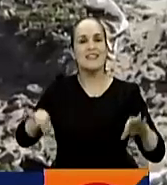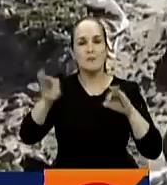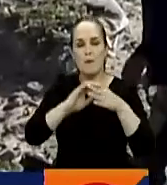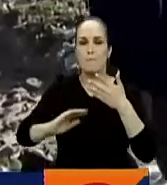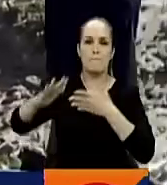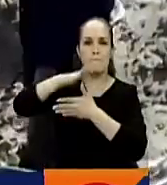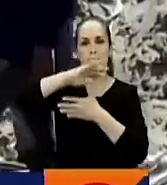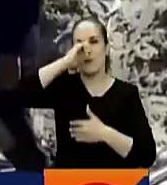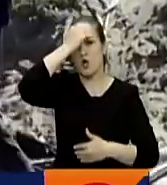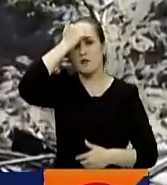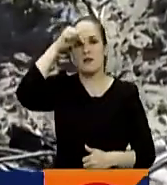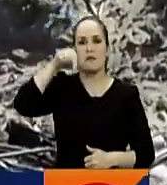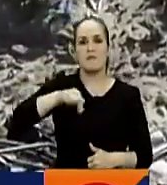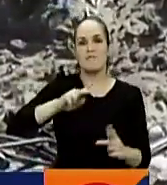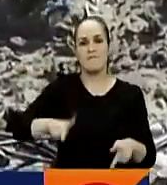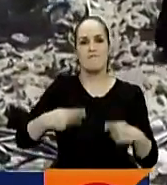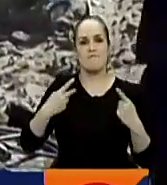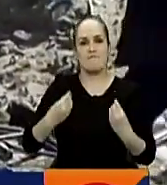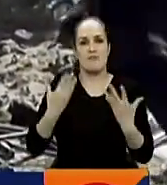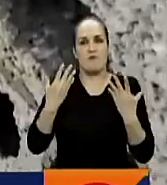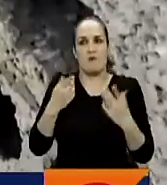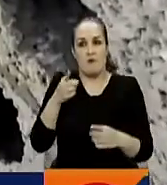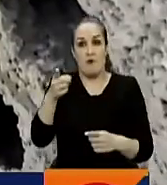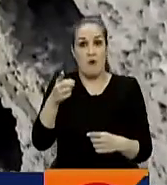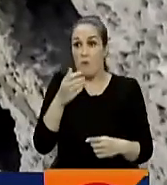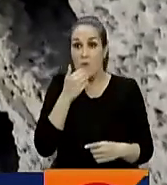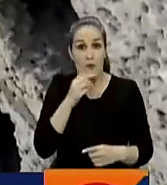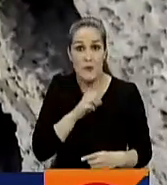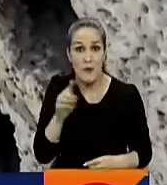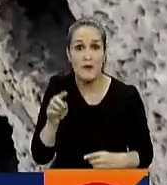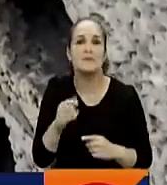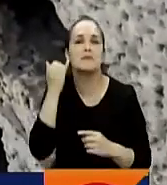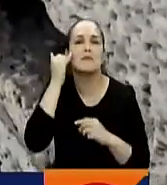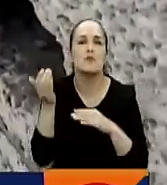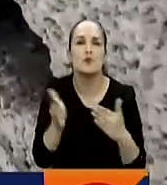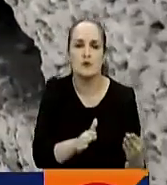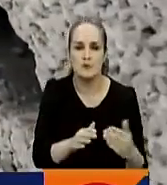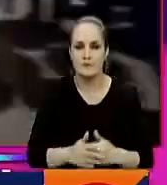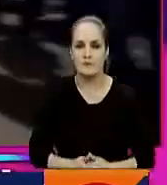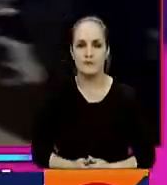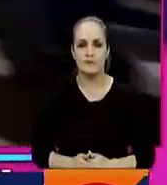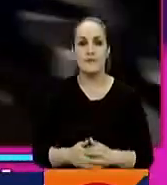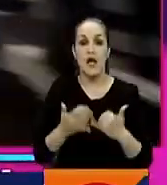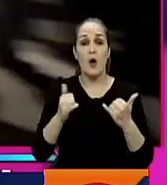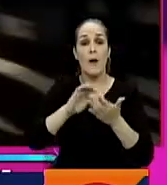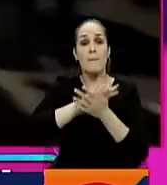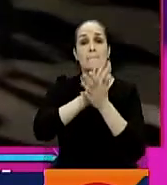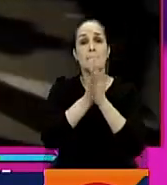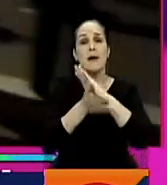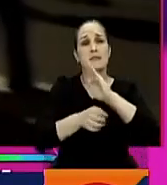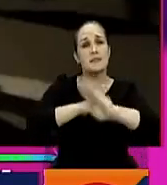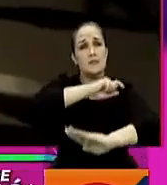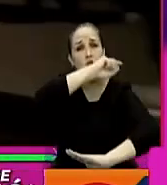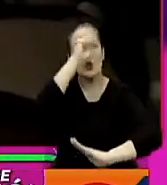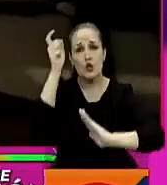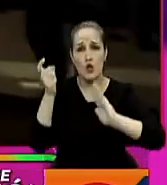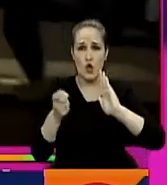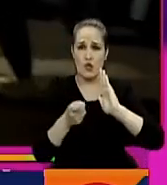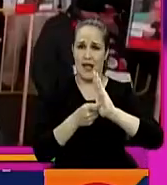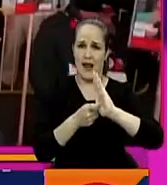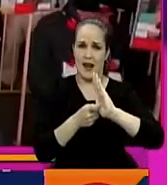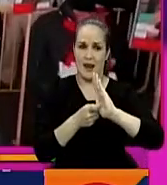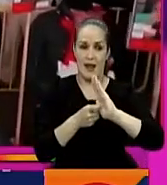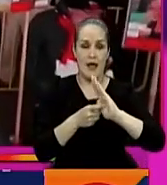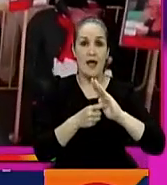vida, pues no vamos a sobrevivir en este planeta. Sería desafortunado que estuviéramos hablando de paz total, tuviéramos 3 procesos activos en